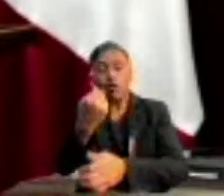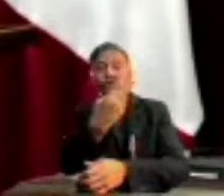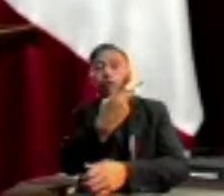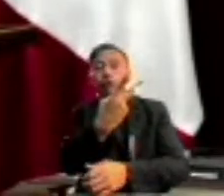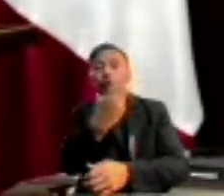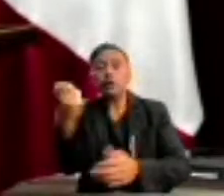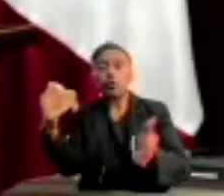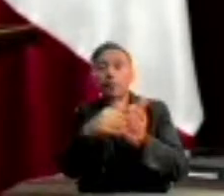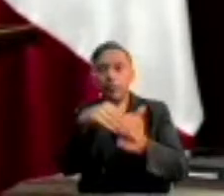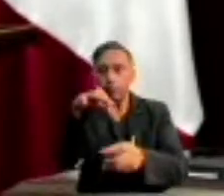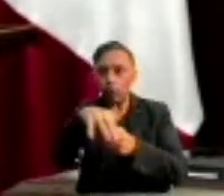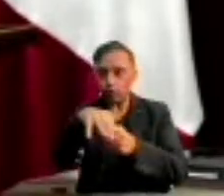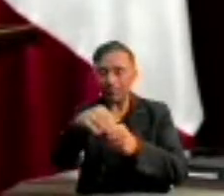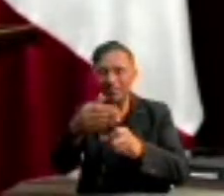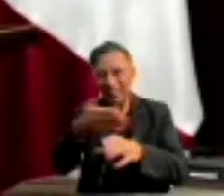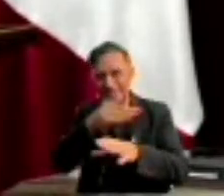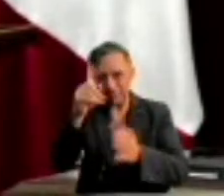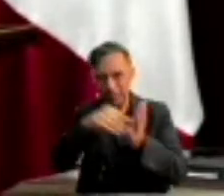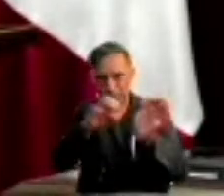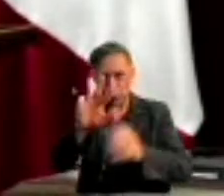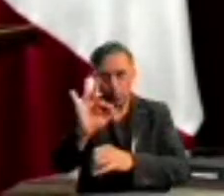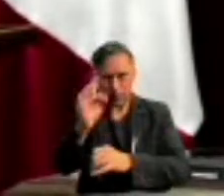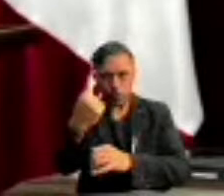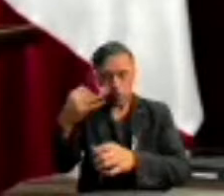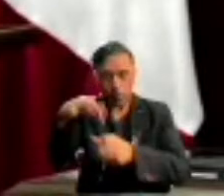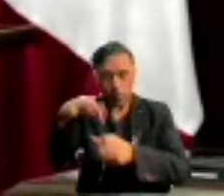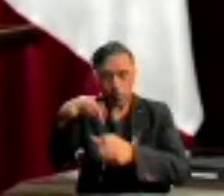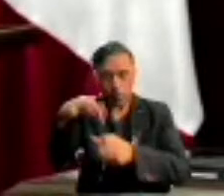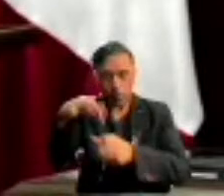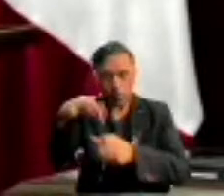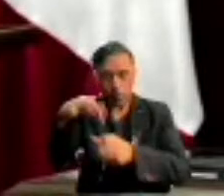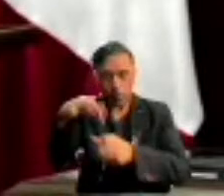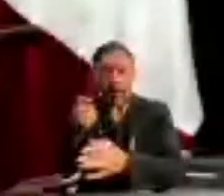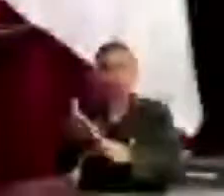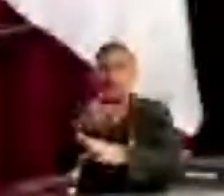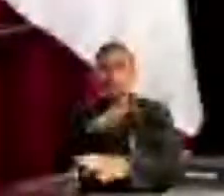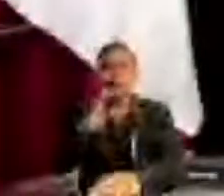1941, Alfredo Zárate fue presidente del Senado de la República.